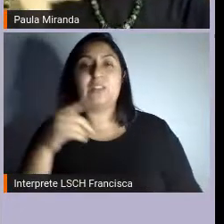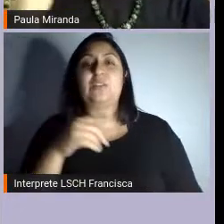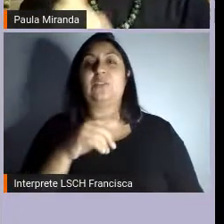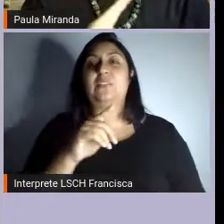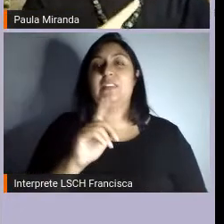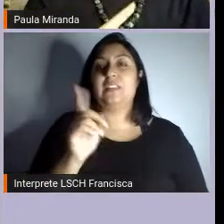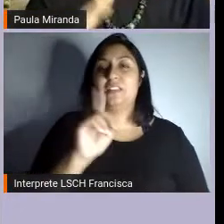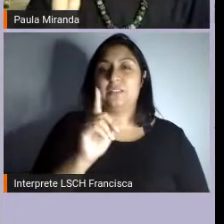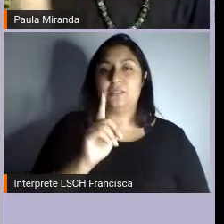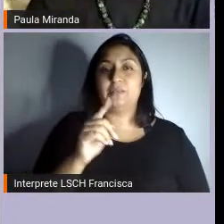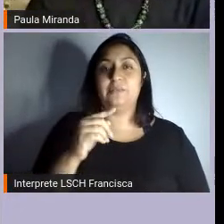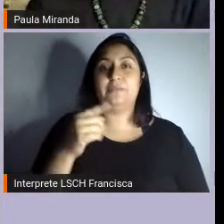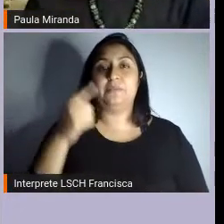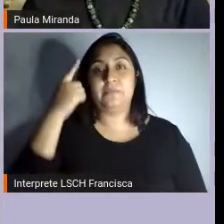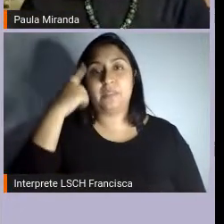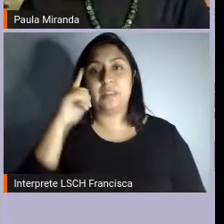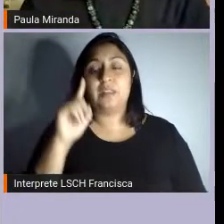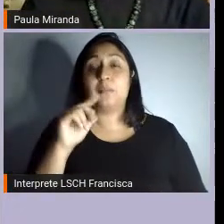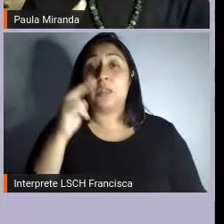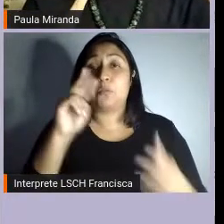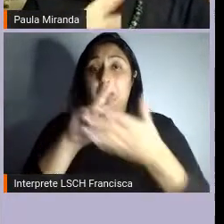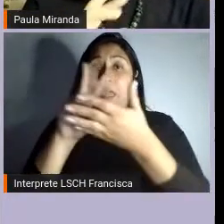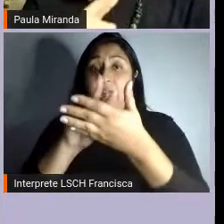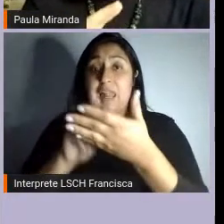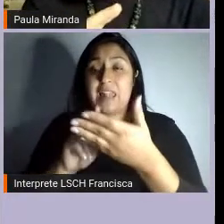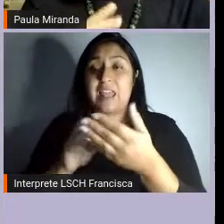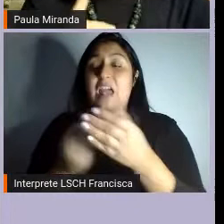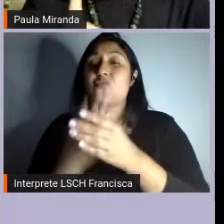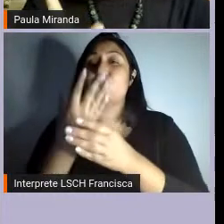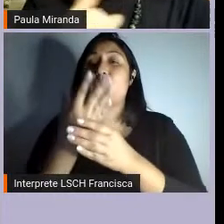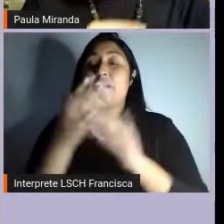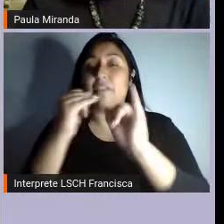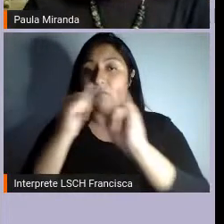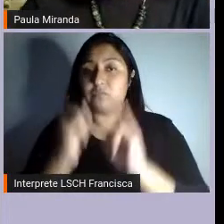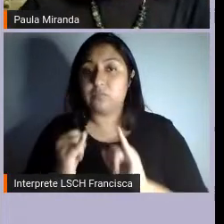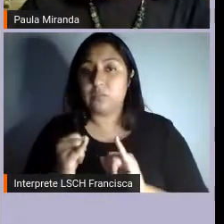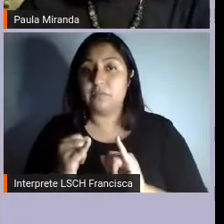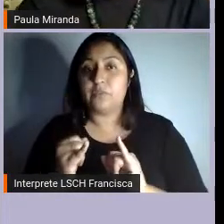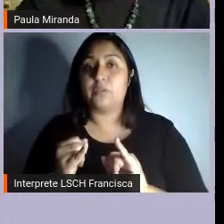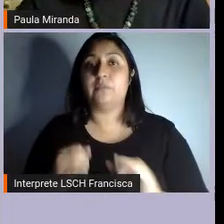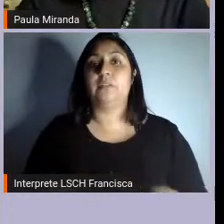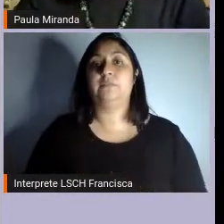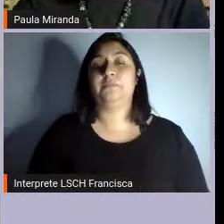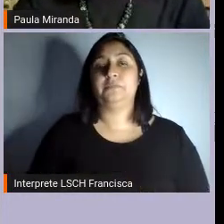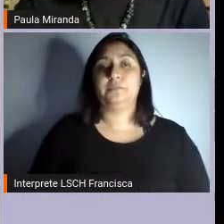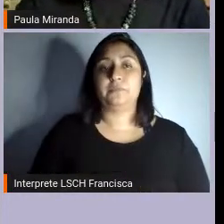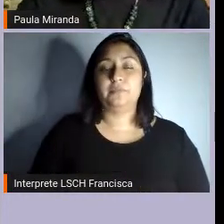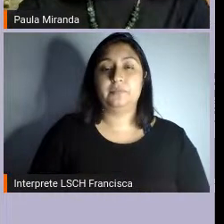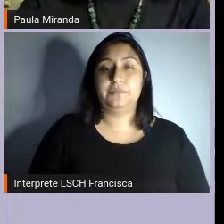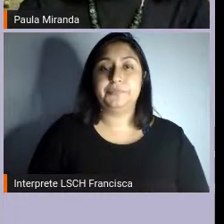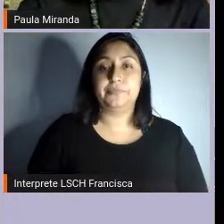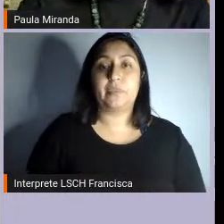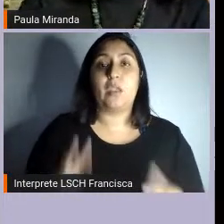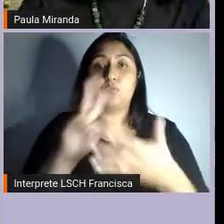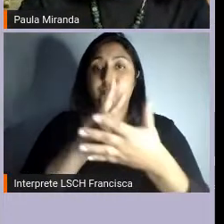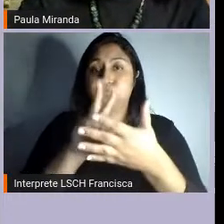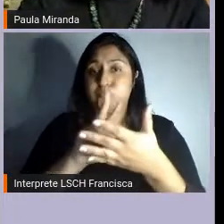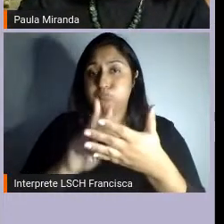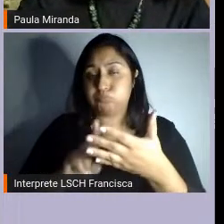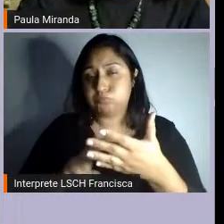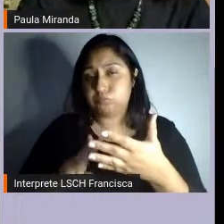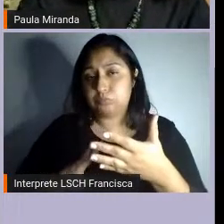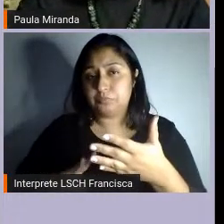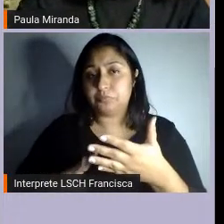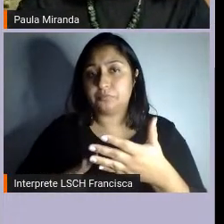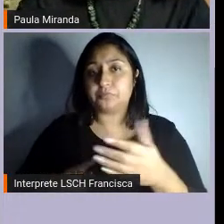pero no había en la blonda comarca de los sureños, viviente tan placentero en leguas a la redonda, yo le miraba sus hondas pupilas de noche